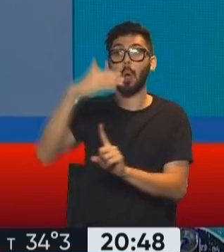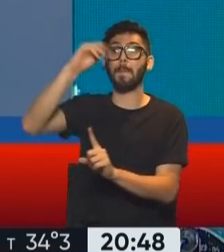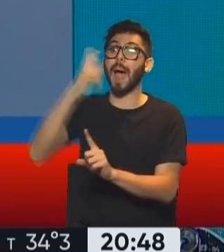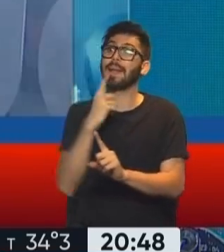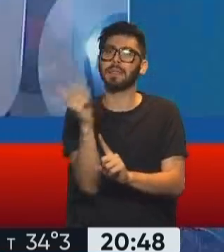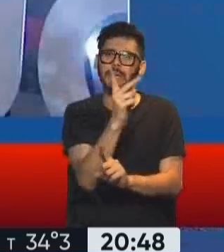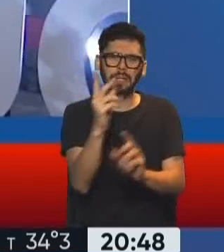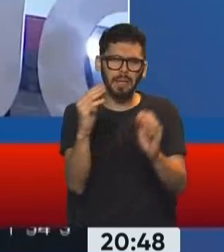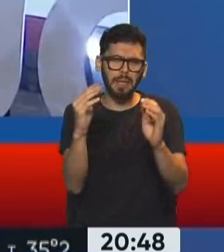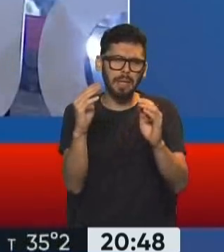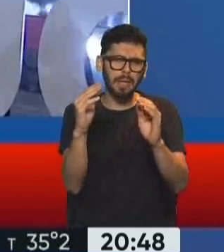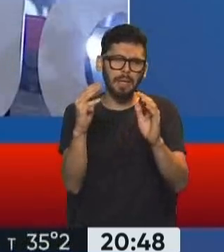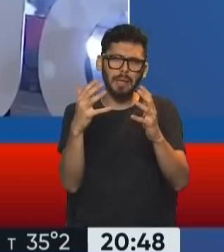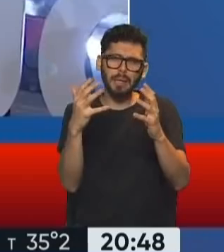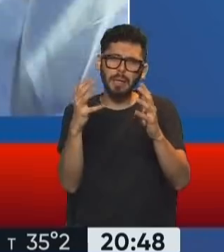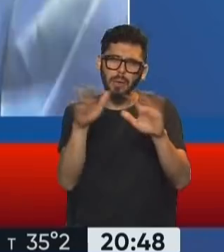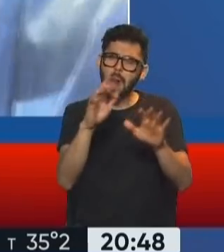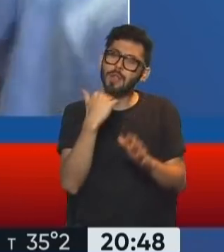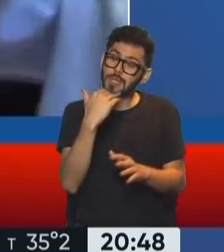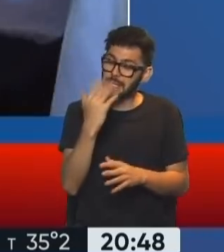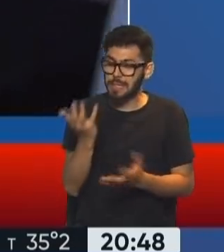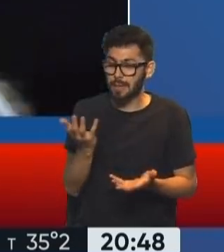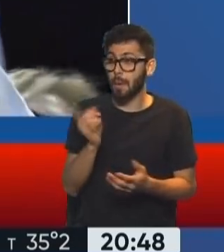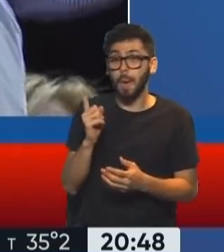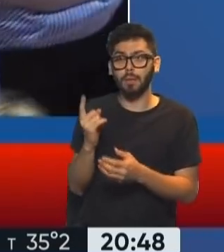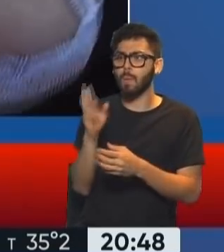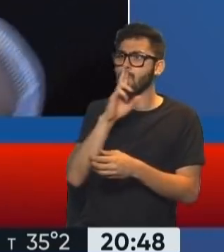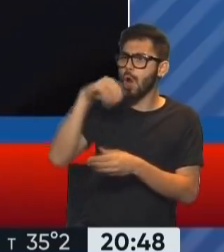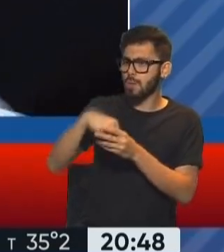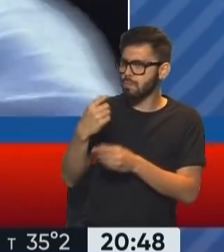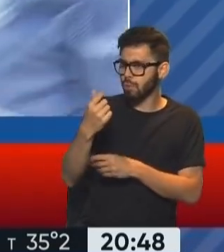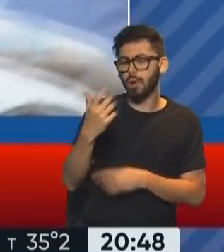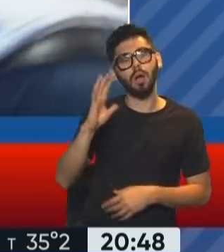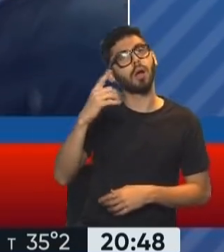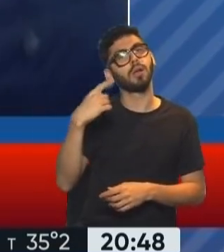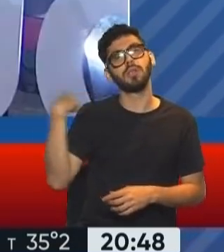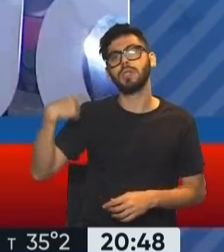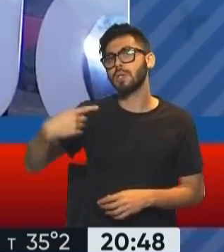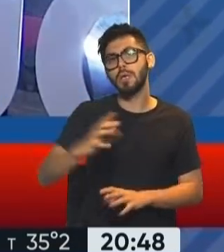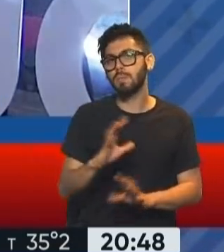Voy a pensar en voz alta, que hay ausencia de mujeres también en el radicalismo, ¿no? Totalmente.